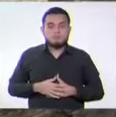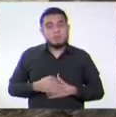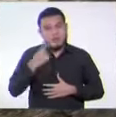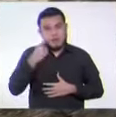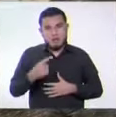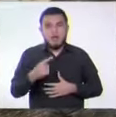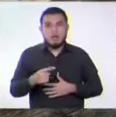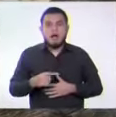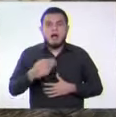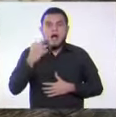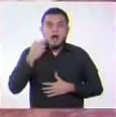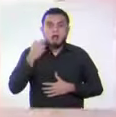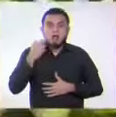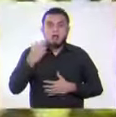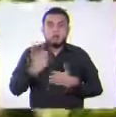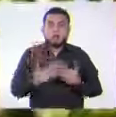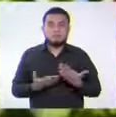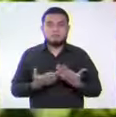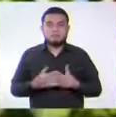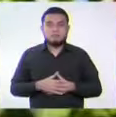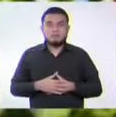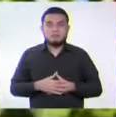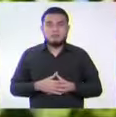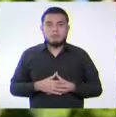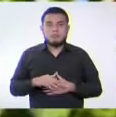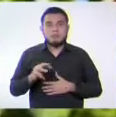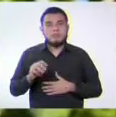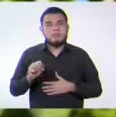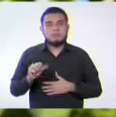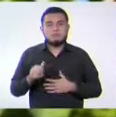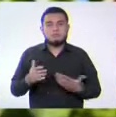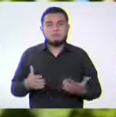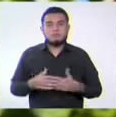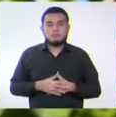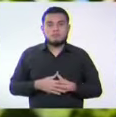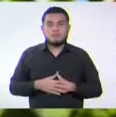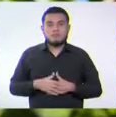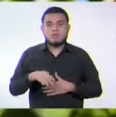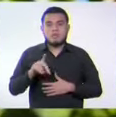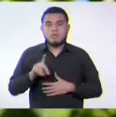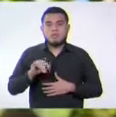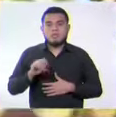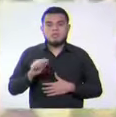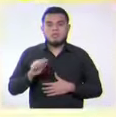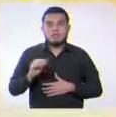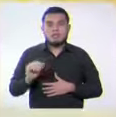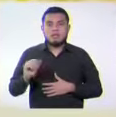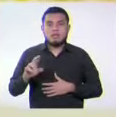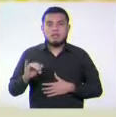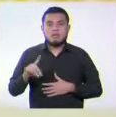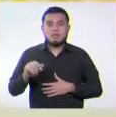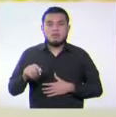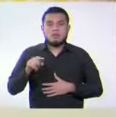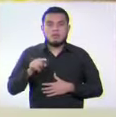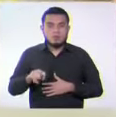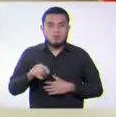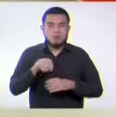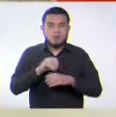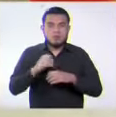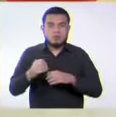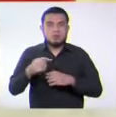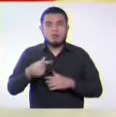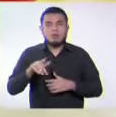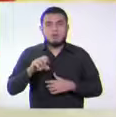sacarosa, mejor conocida como el azúcar de mesa, que es un disacárido, porque produce una molécula de glucosa y una